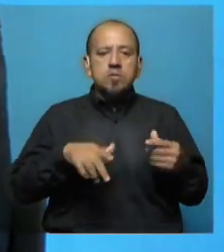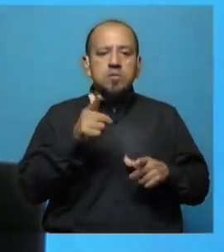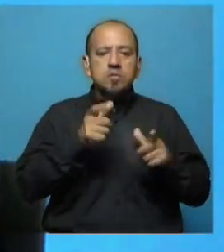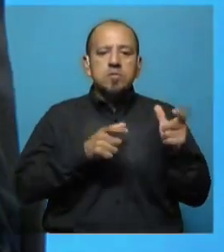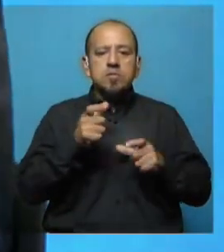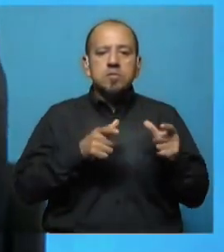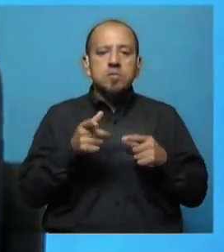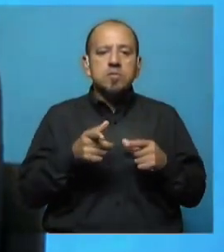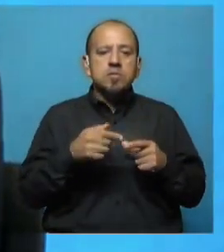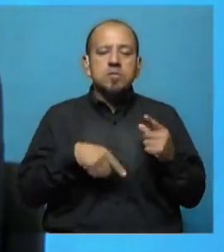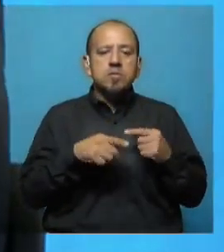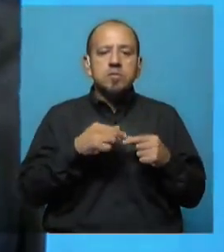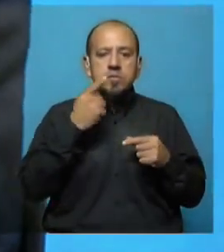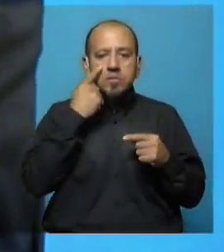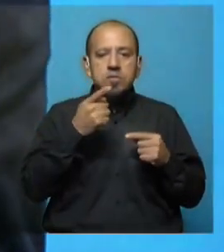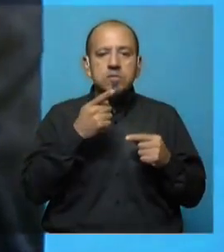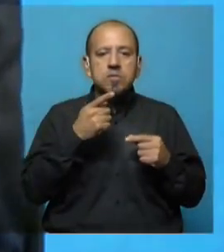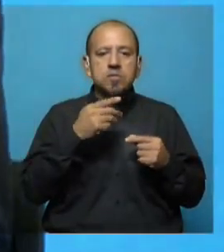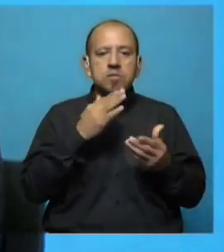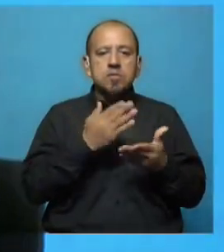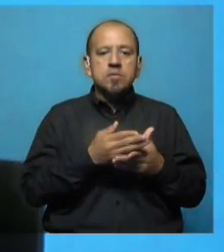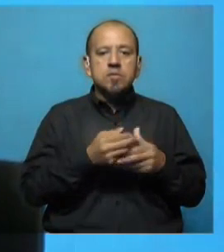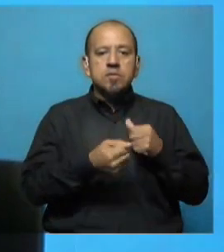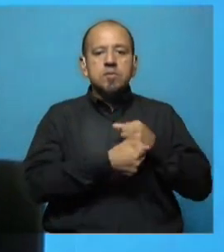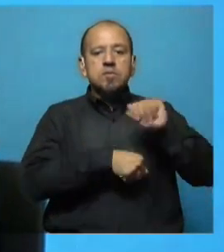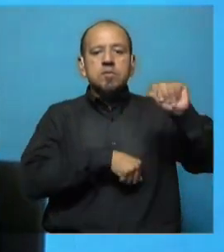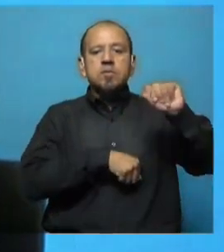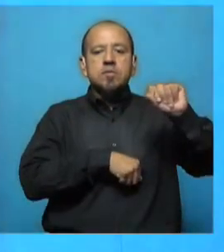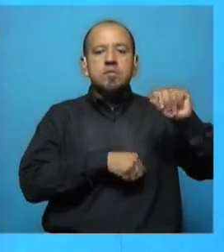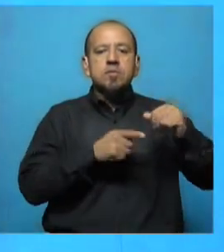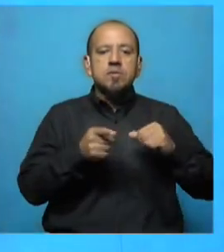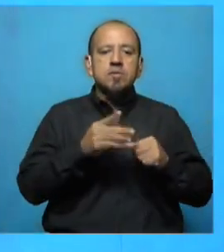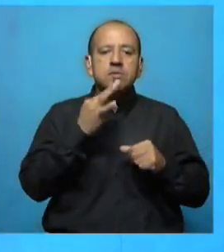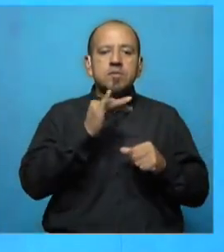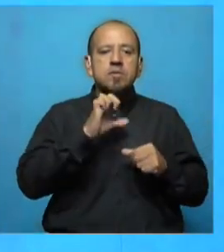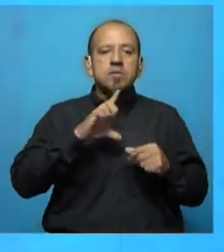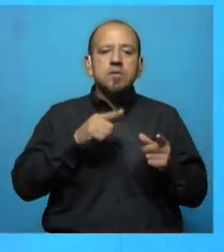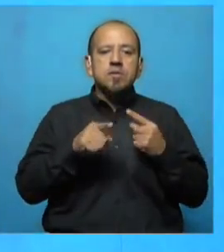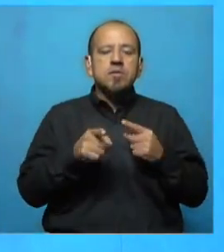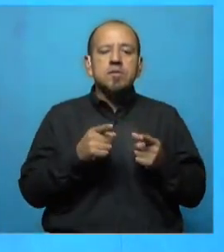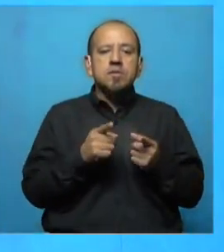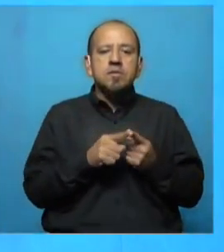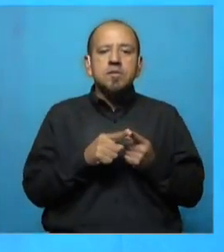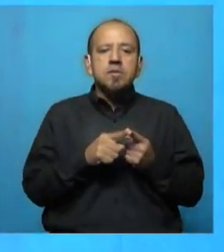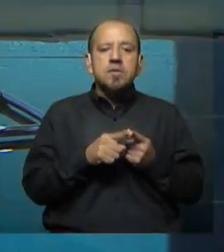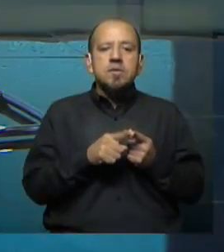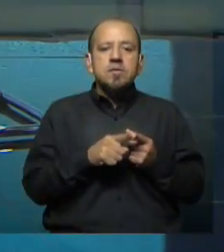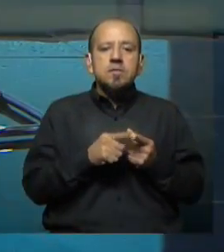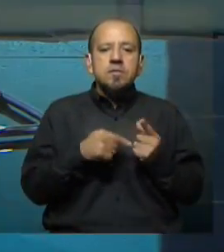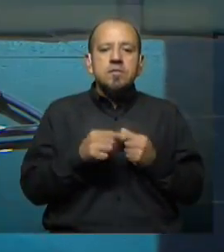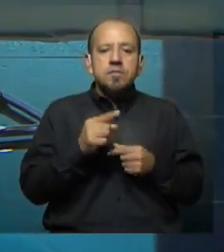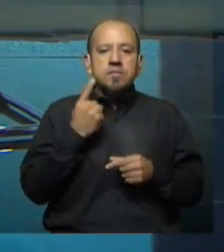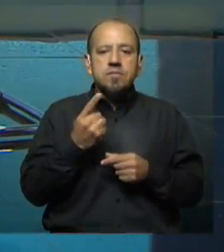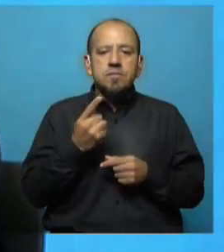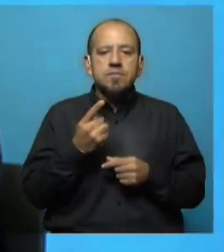que de hecho bueno viendo el último programa se le entregó ese diploma a los más fieles Ay no me lloran las veteranas de los primeros